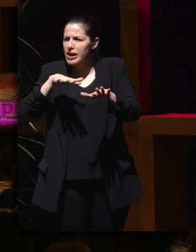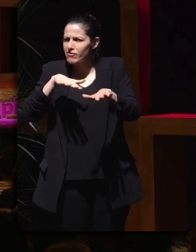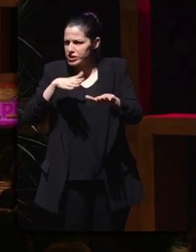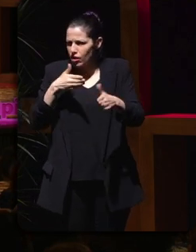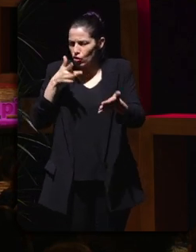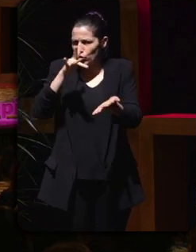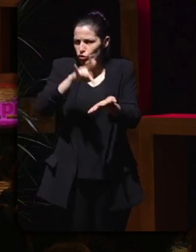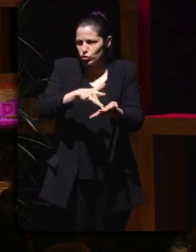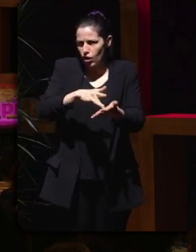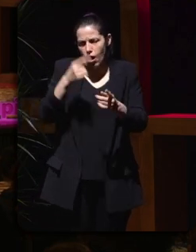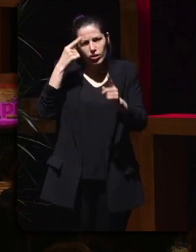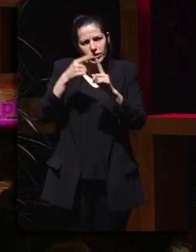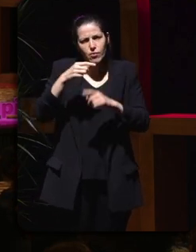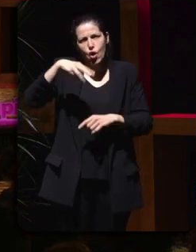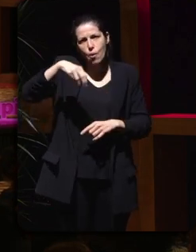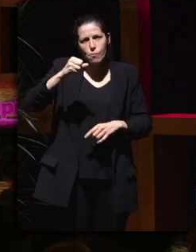fósforo